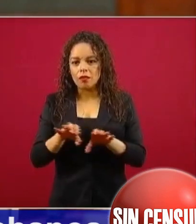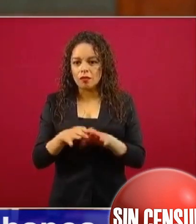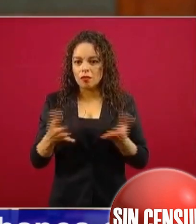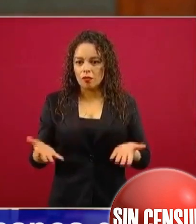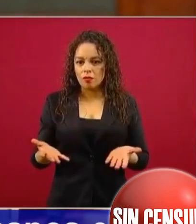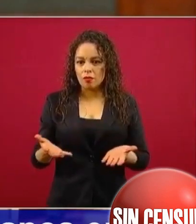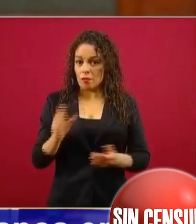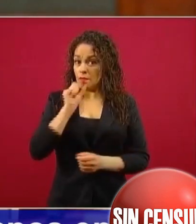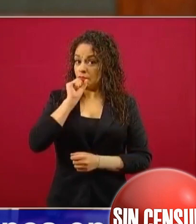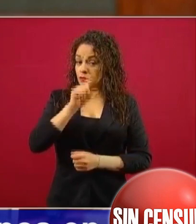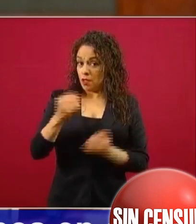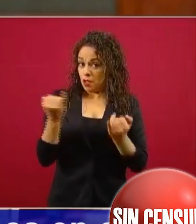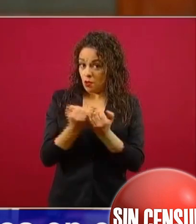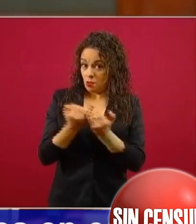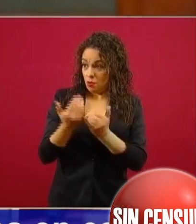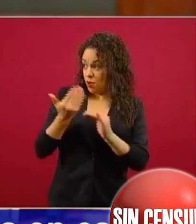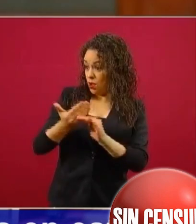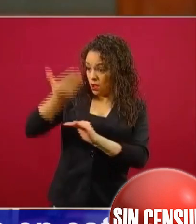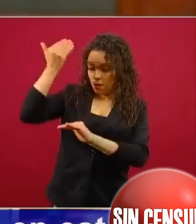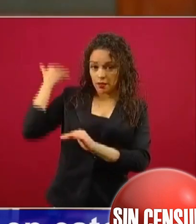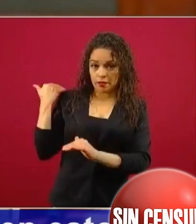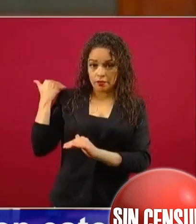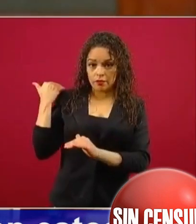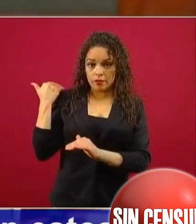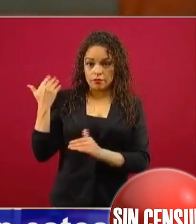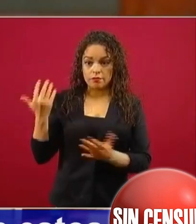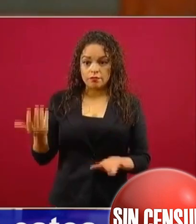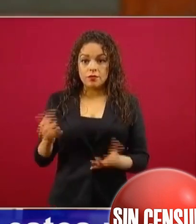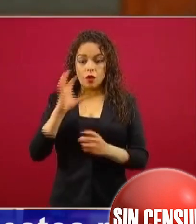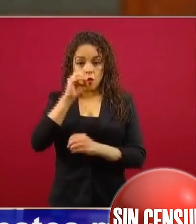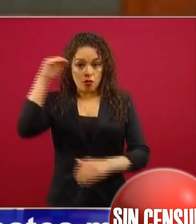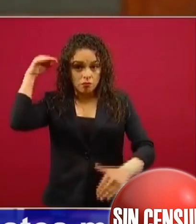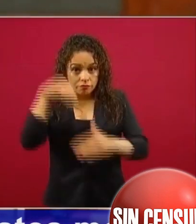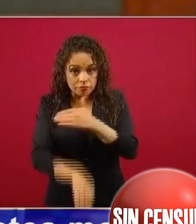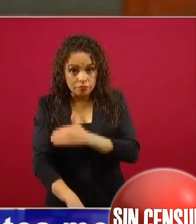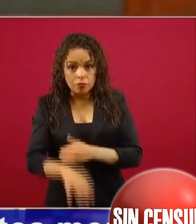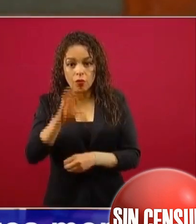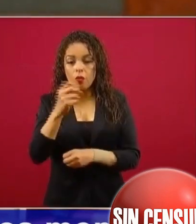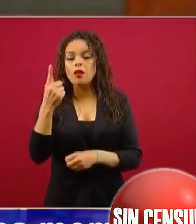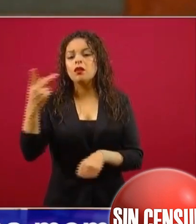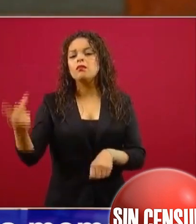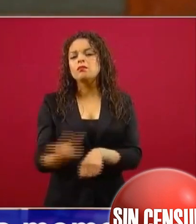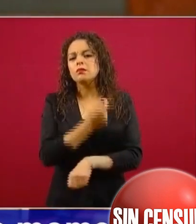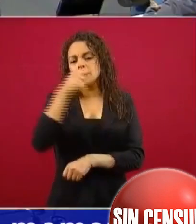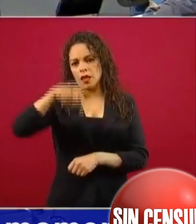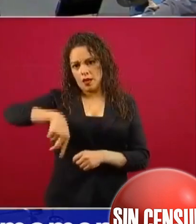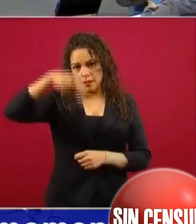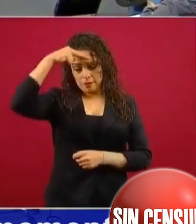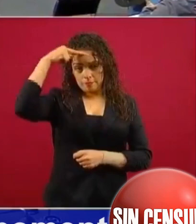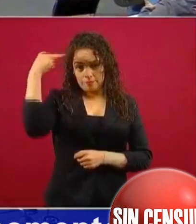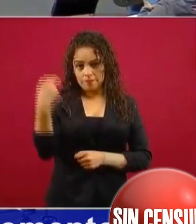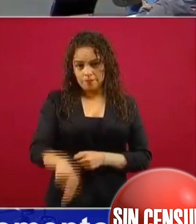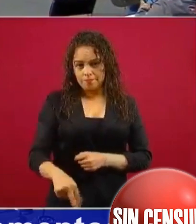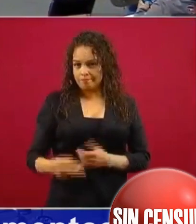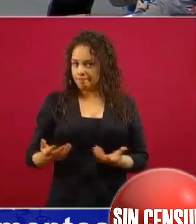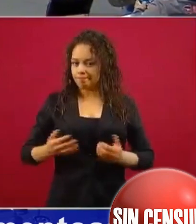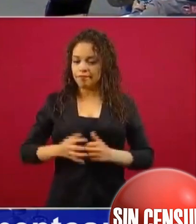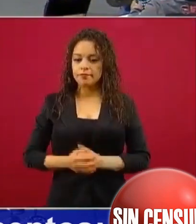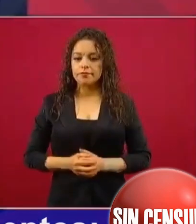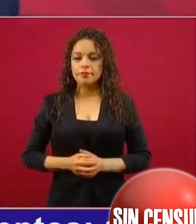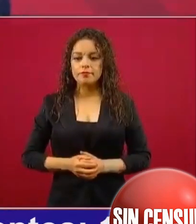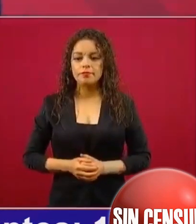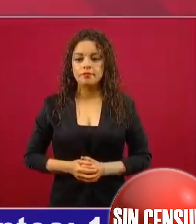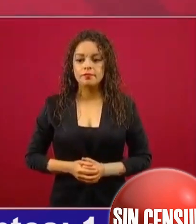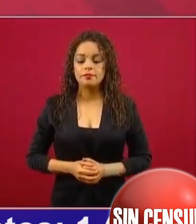antes, si vamos a colapsar, qué va a pasar con México. Presidente. Nosotros también en